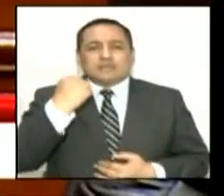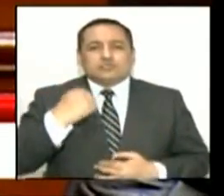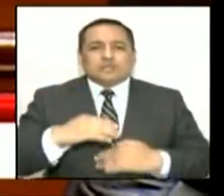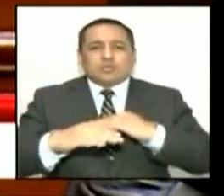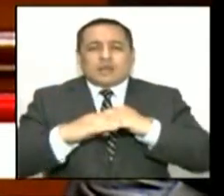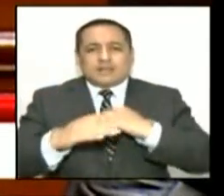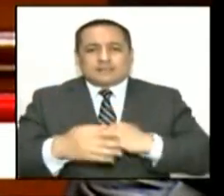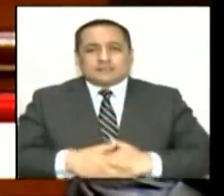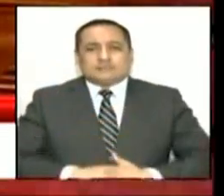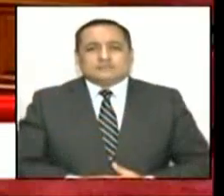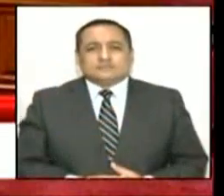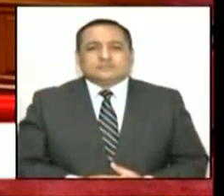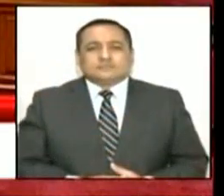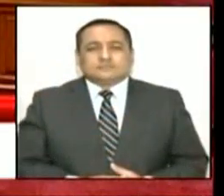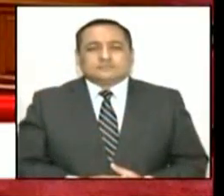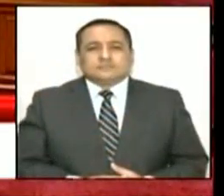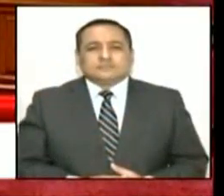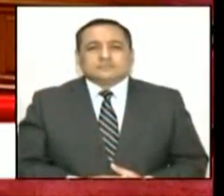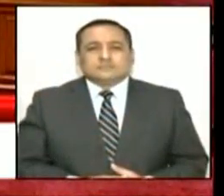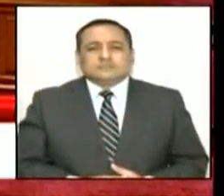nosotros.